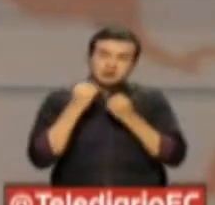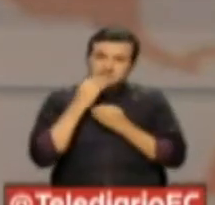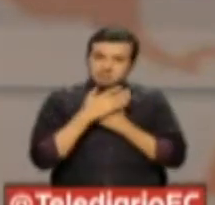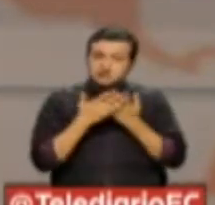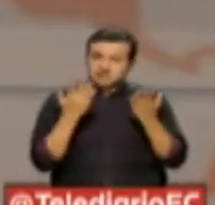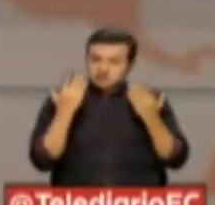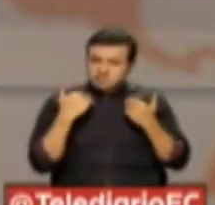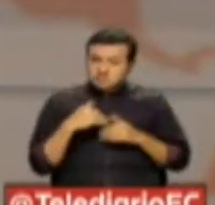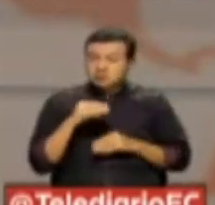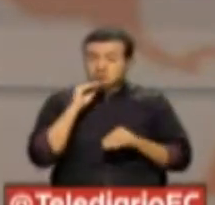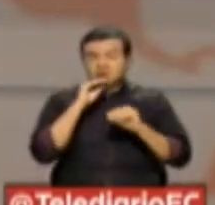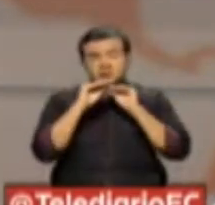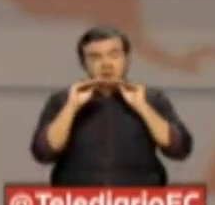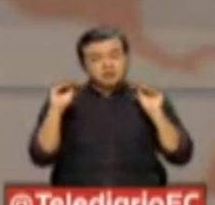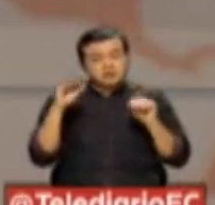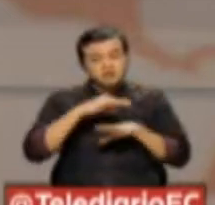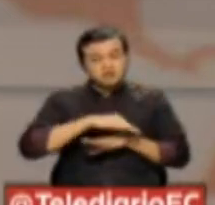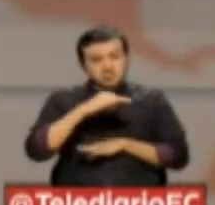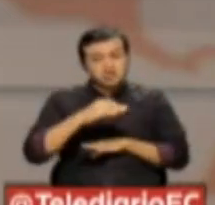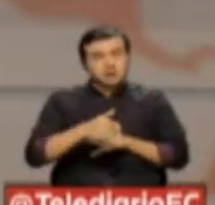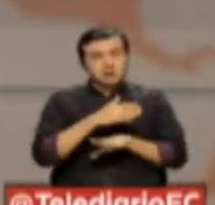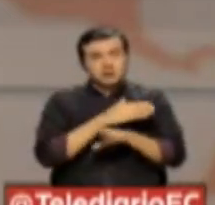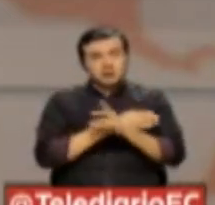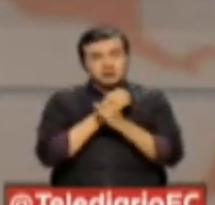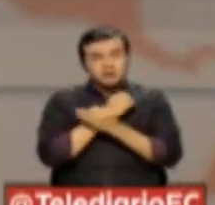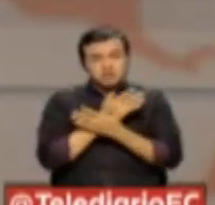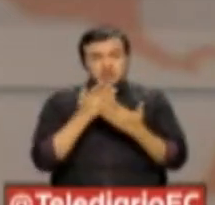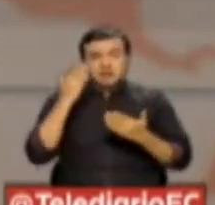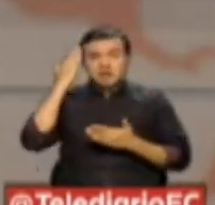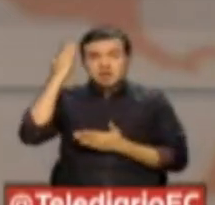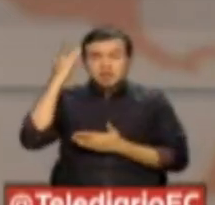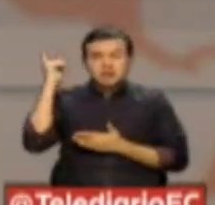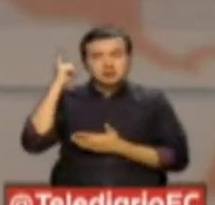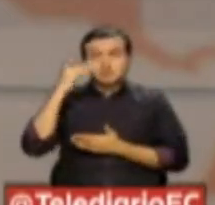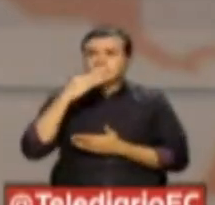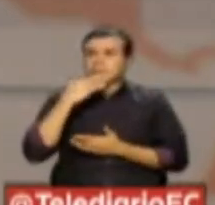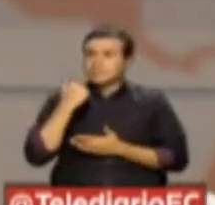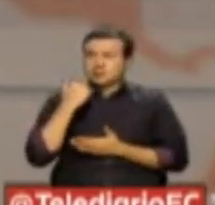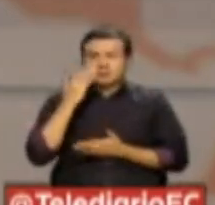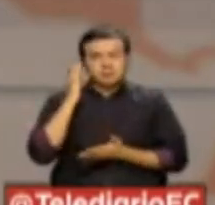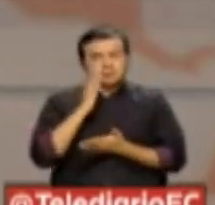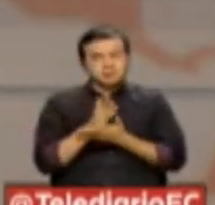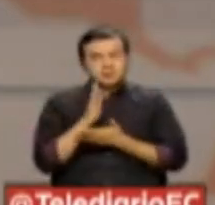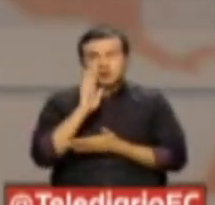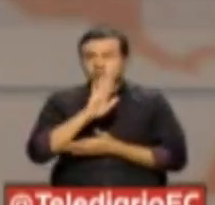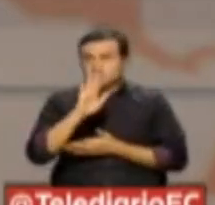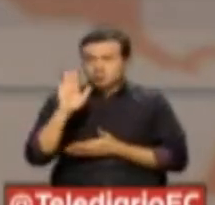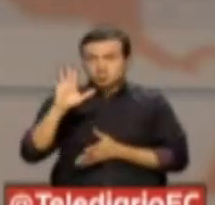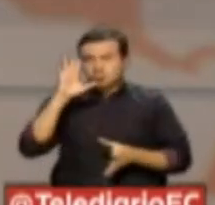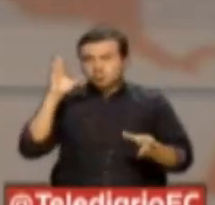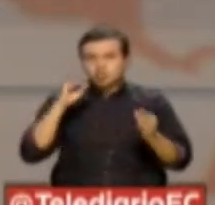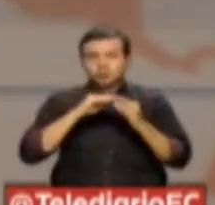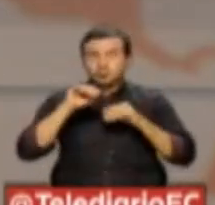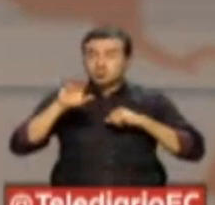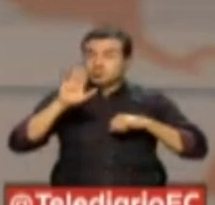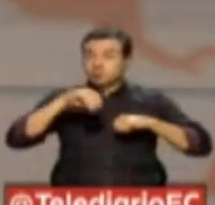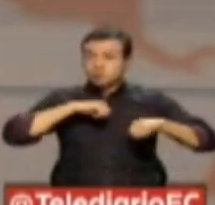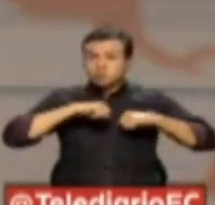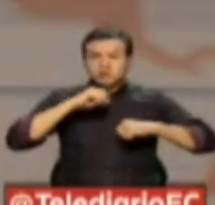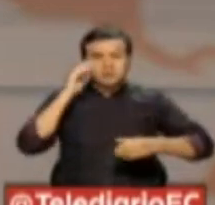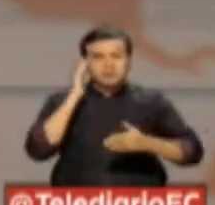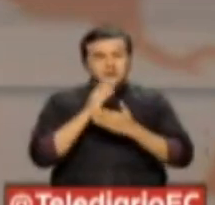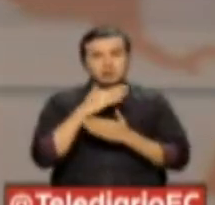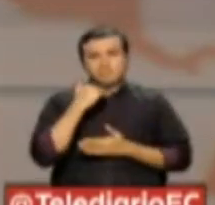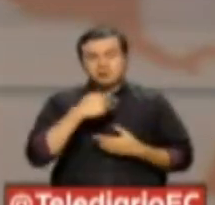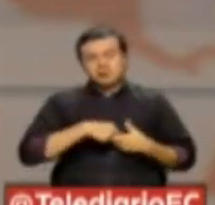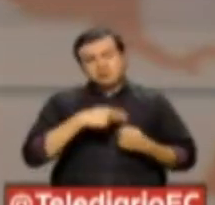eduardo oportuna y tempranamente de que el alcalde debe corregir sus stands y su gestión o debe dar